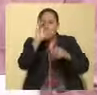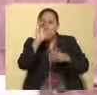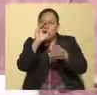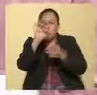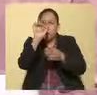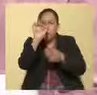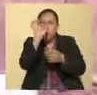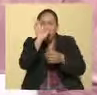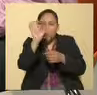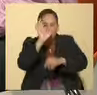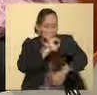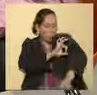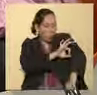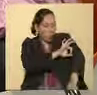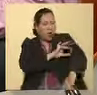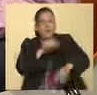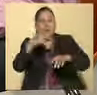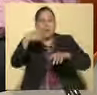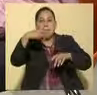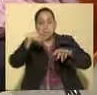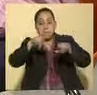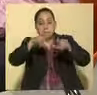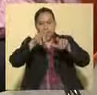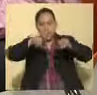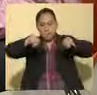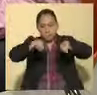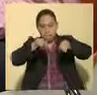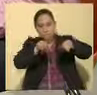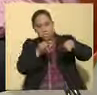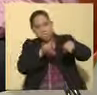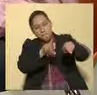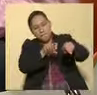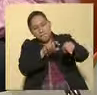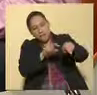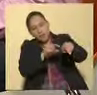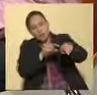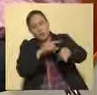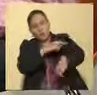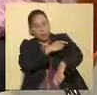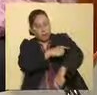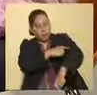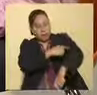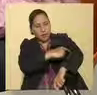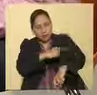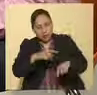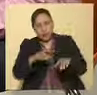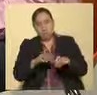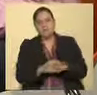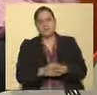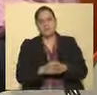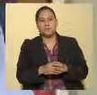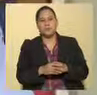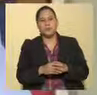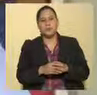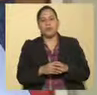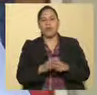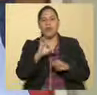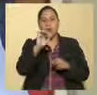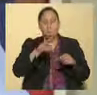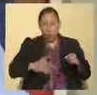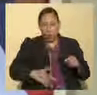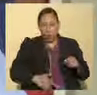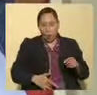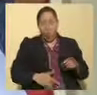rara en la ingle o en las ingles o en el ombligo, ya cuando son Ya. un poquito más grandes. En el caso, por ejemplo,